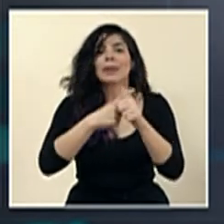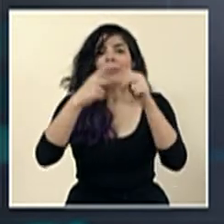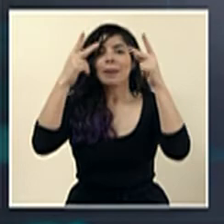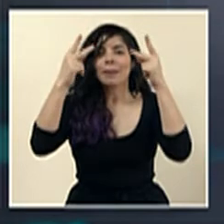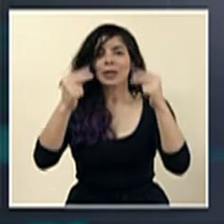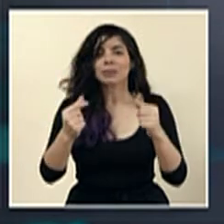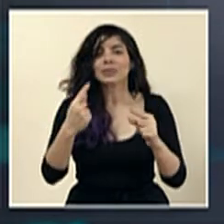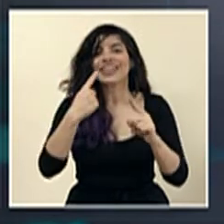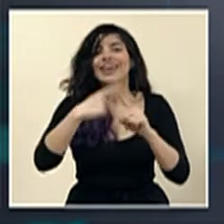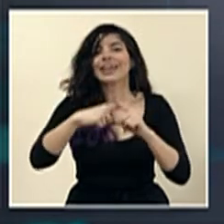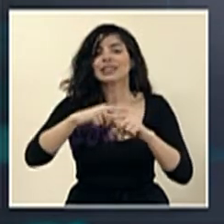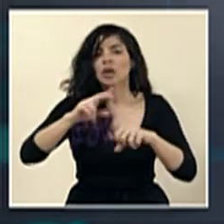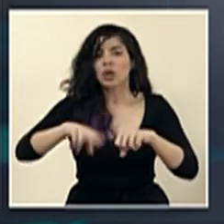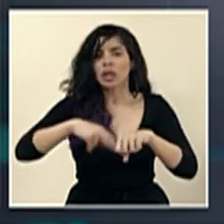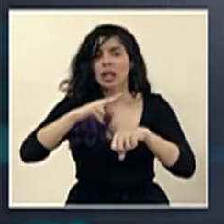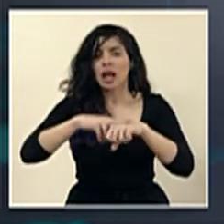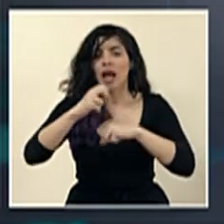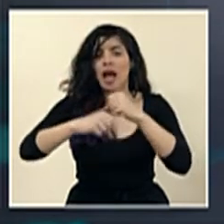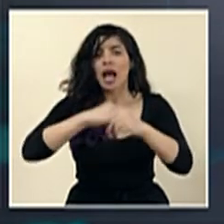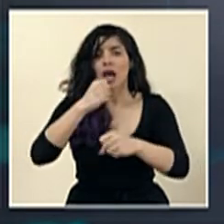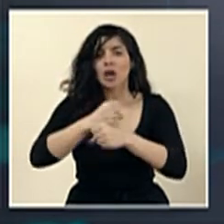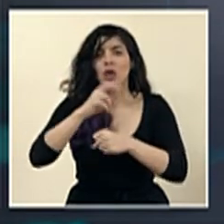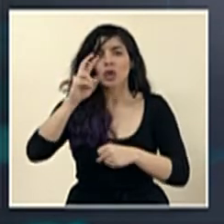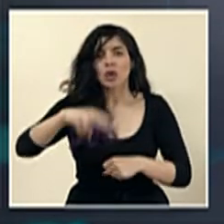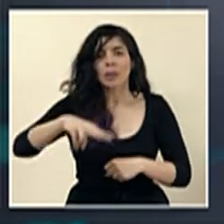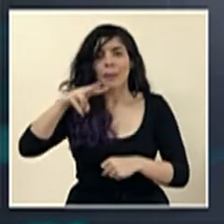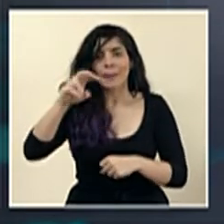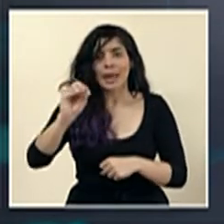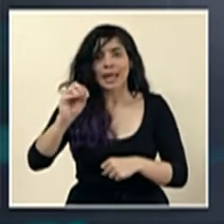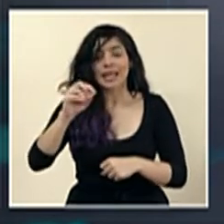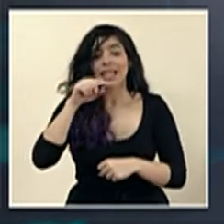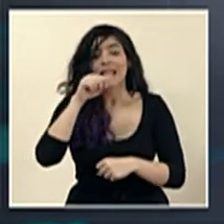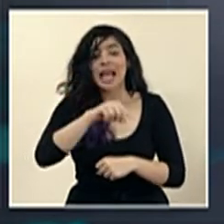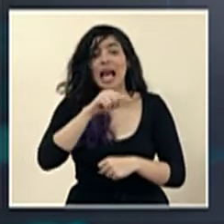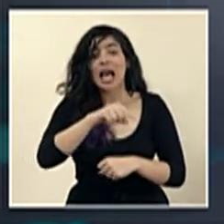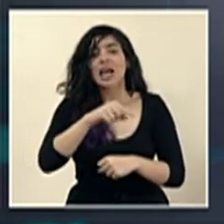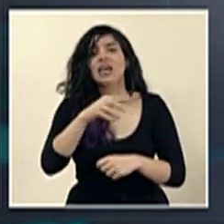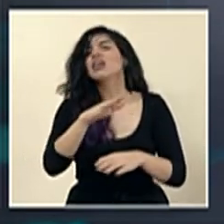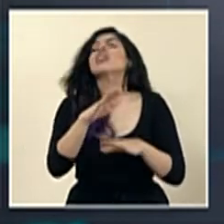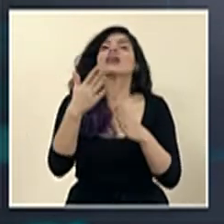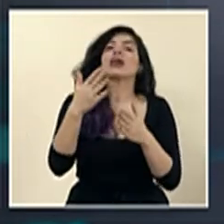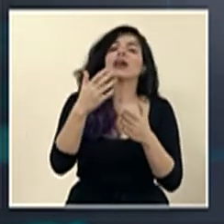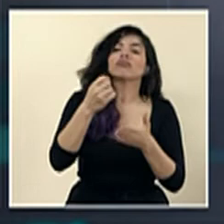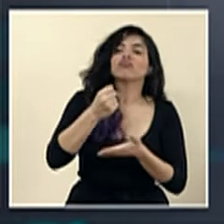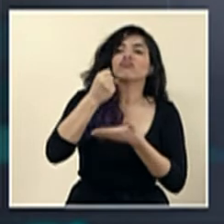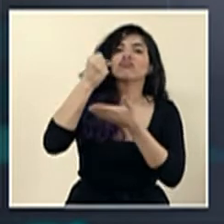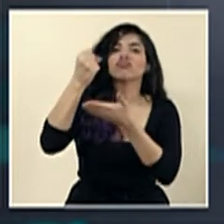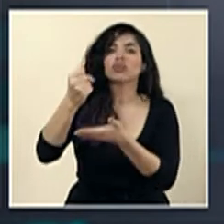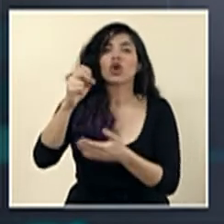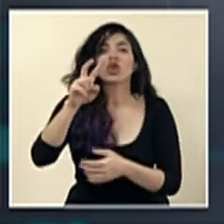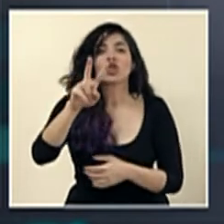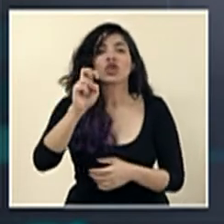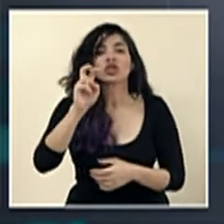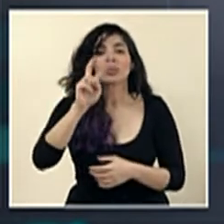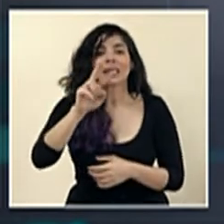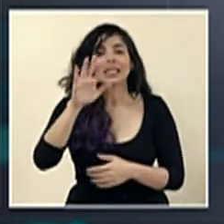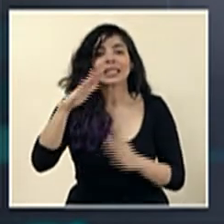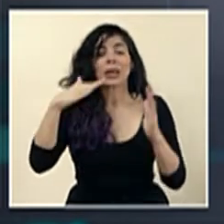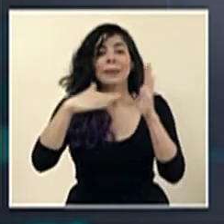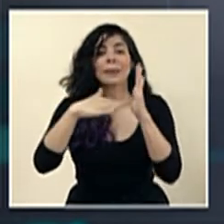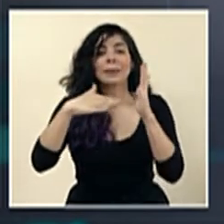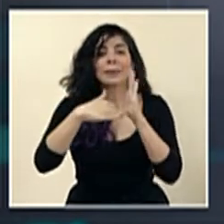presupuesto extraordinario del año 2020 en el que se asignaron